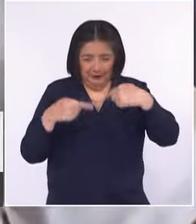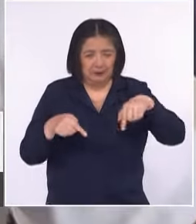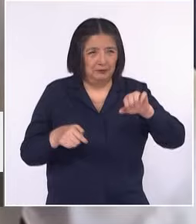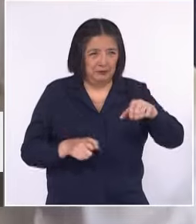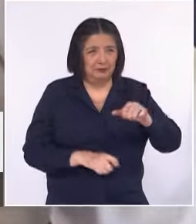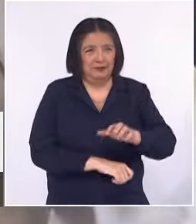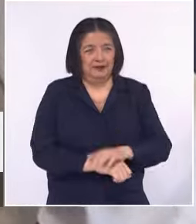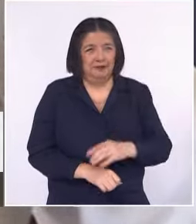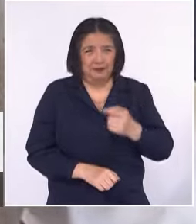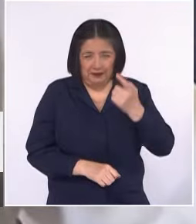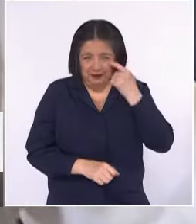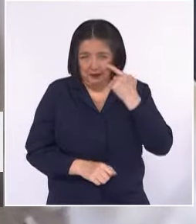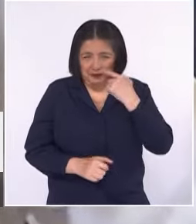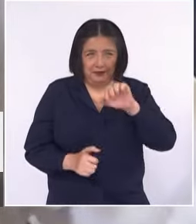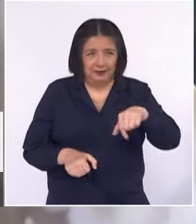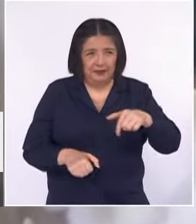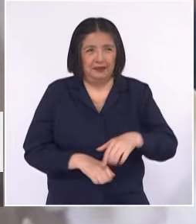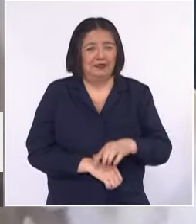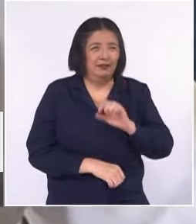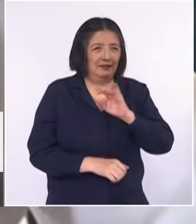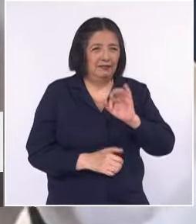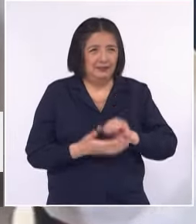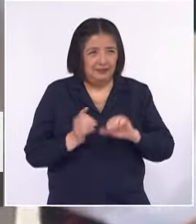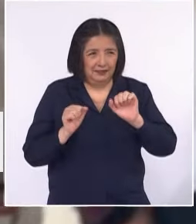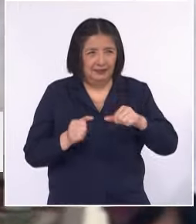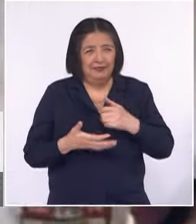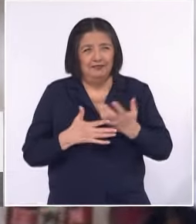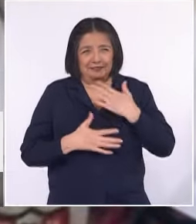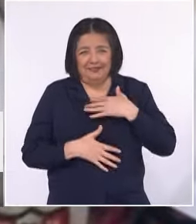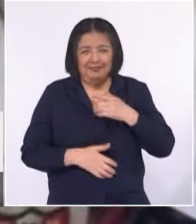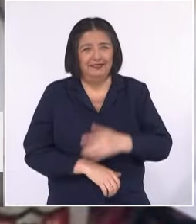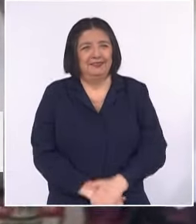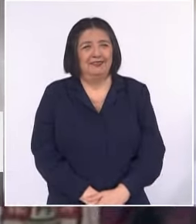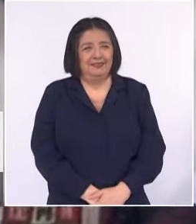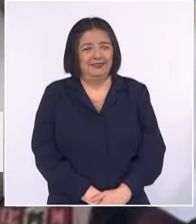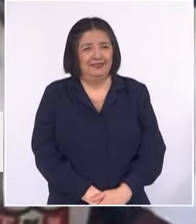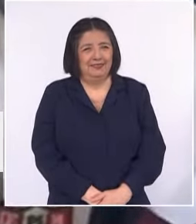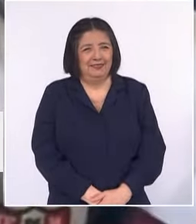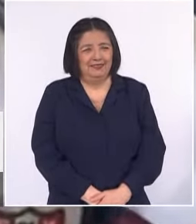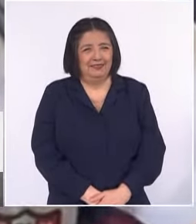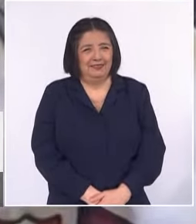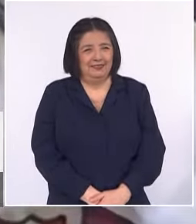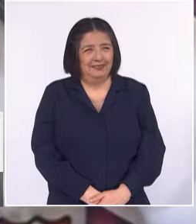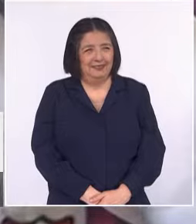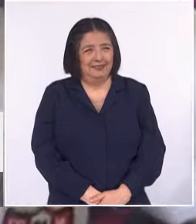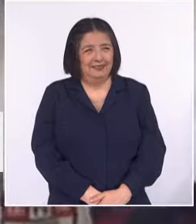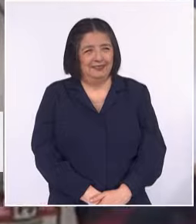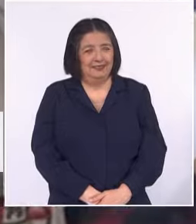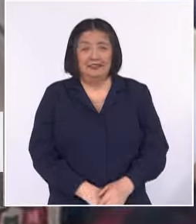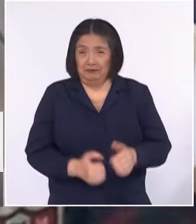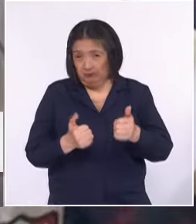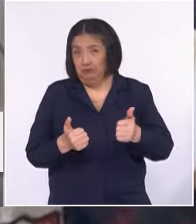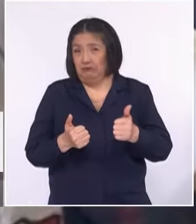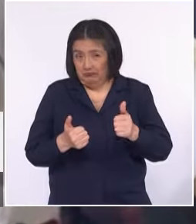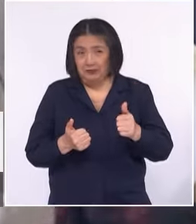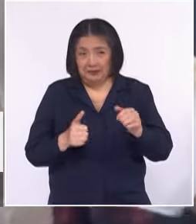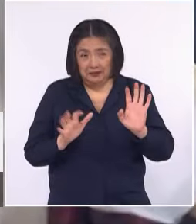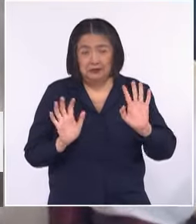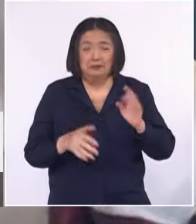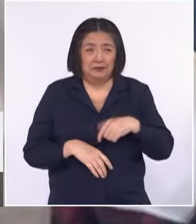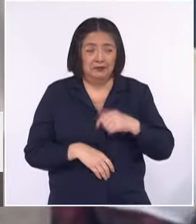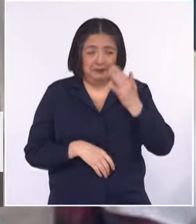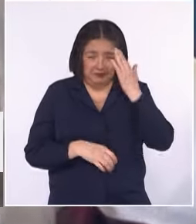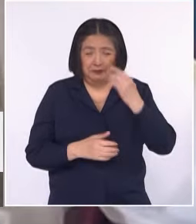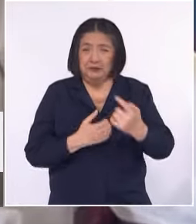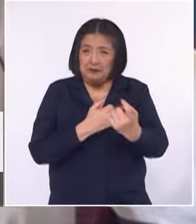tienen para conocer Caballococha es más lindo, igual Lima. Claro que podemos conocer, porque nos